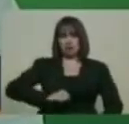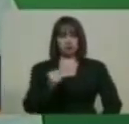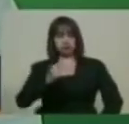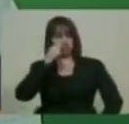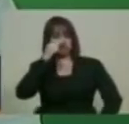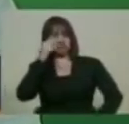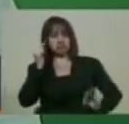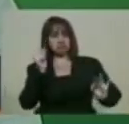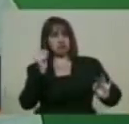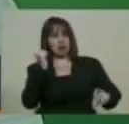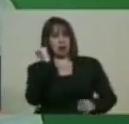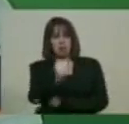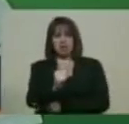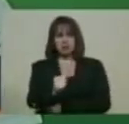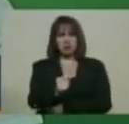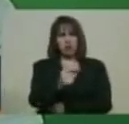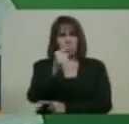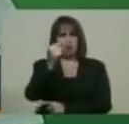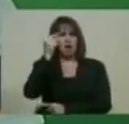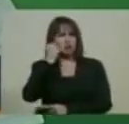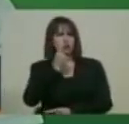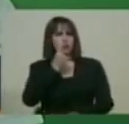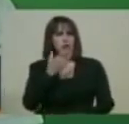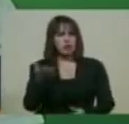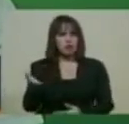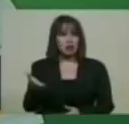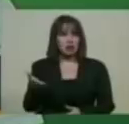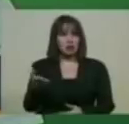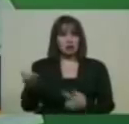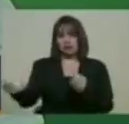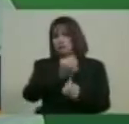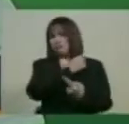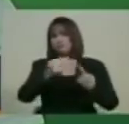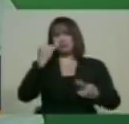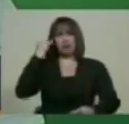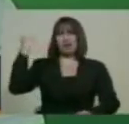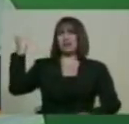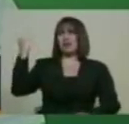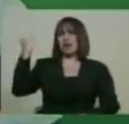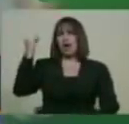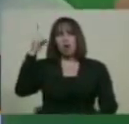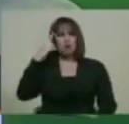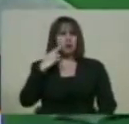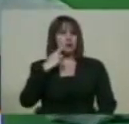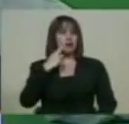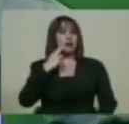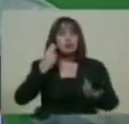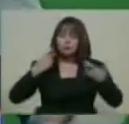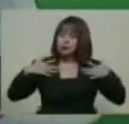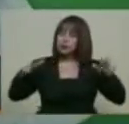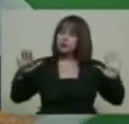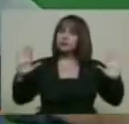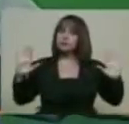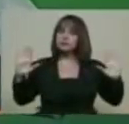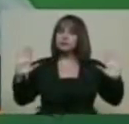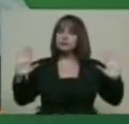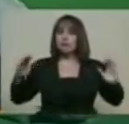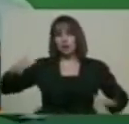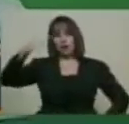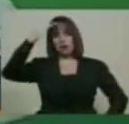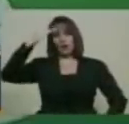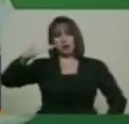asesinó al gran mariscal de Ayacucho y despreció siempre la idea bolivariana. Bueno, general en